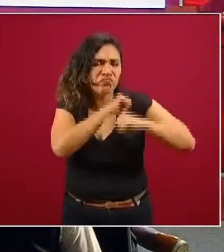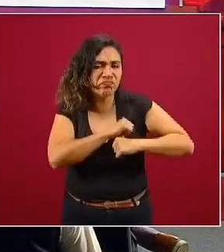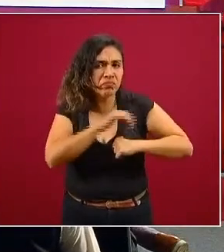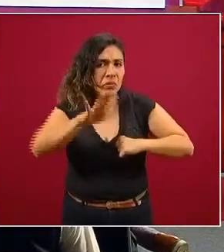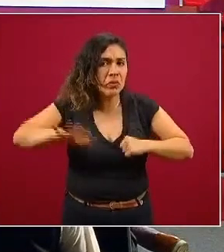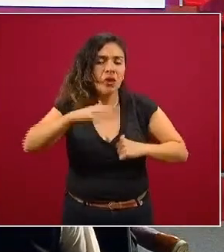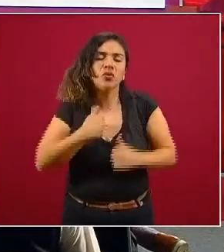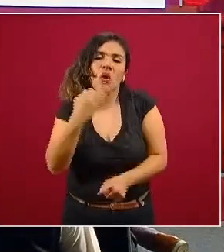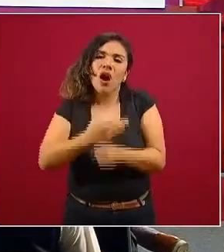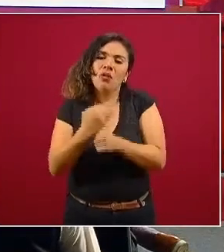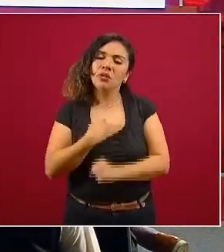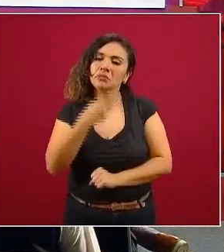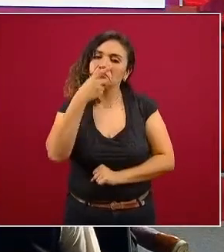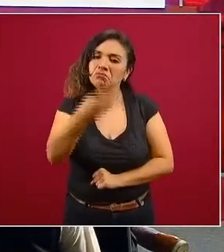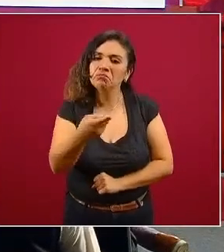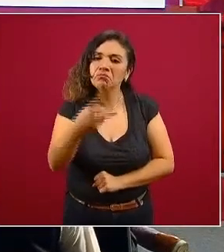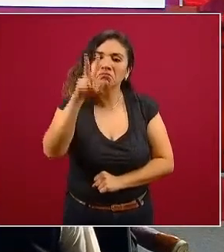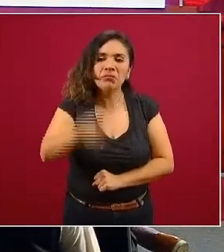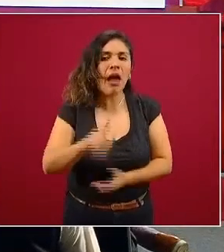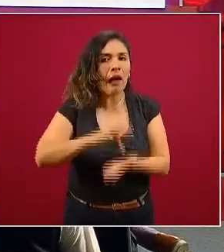cuales pues, les queremos